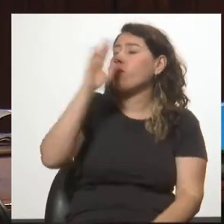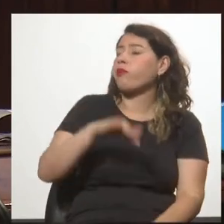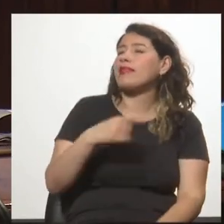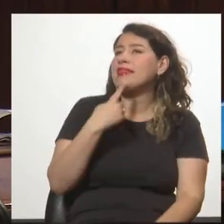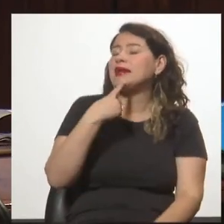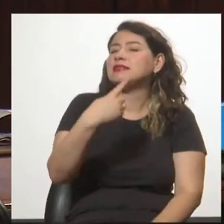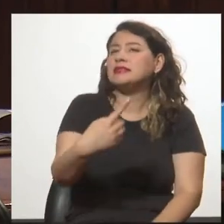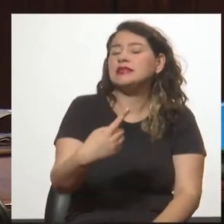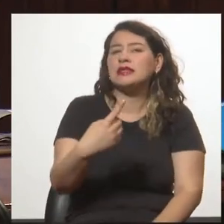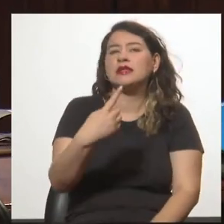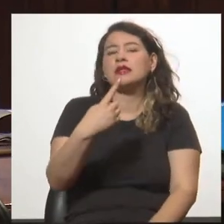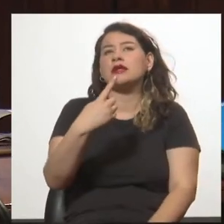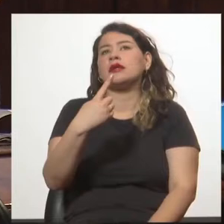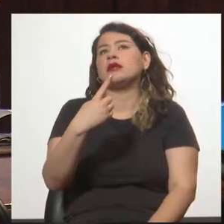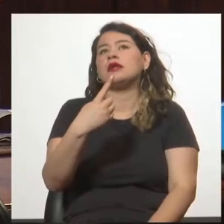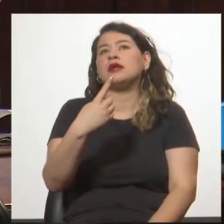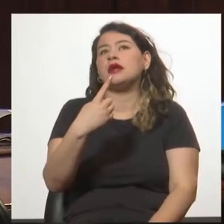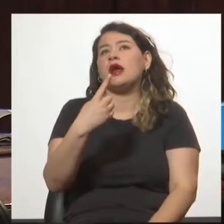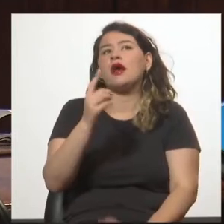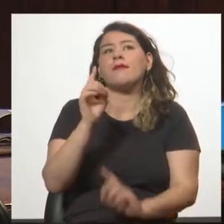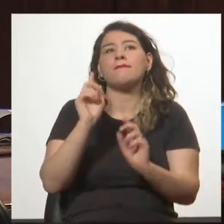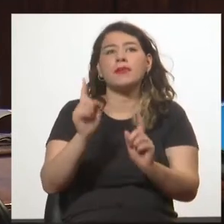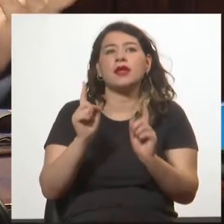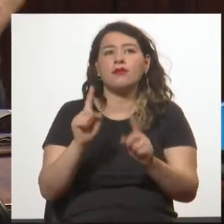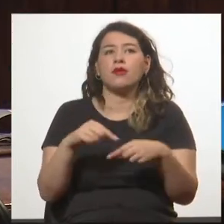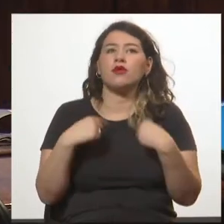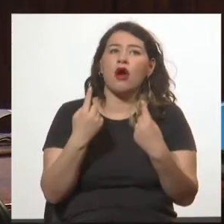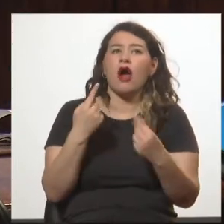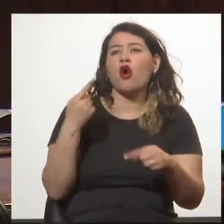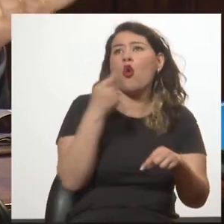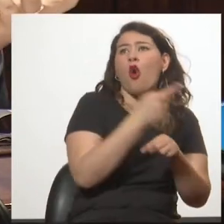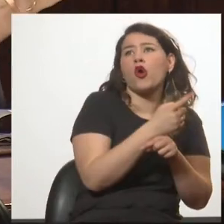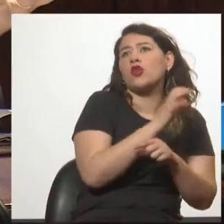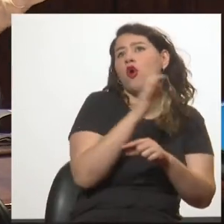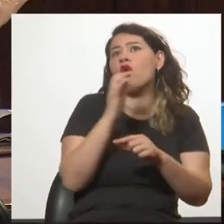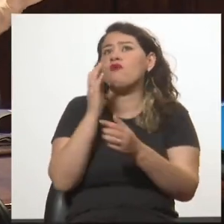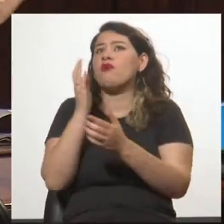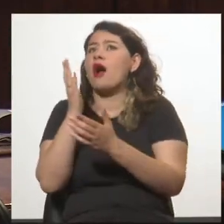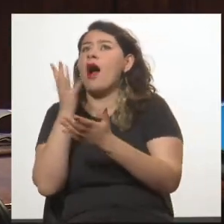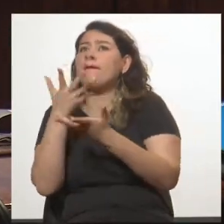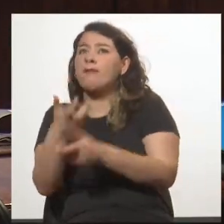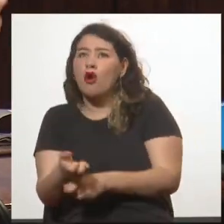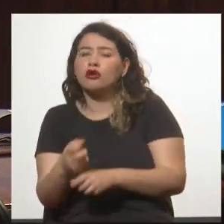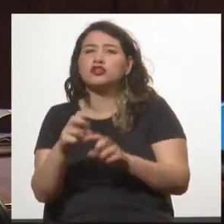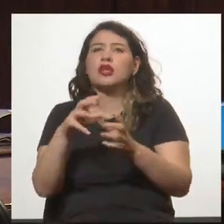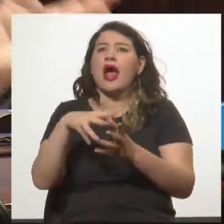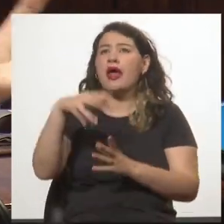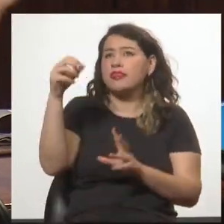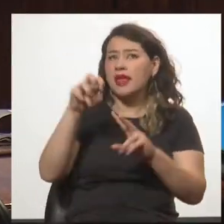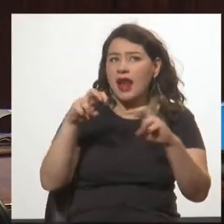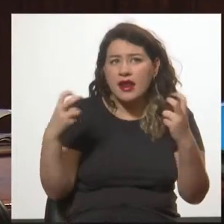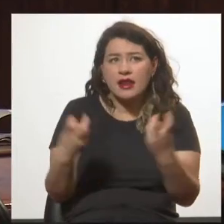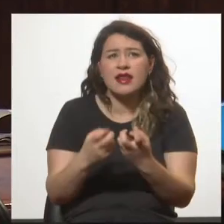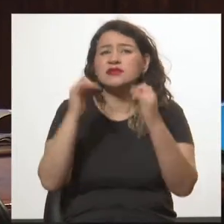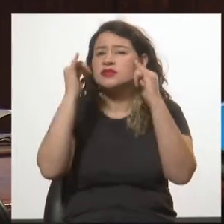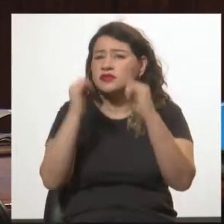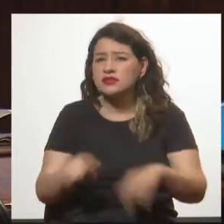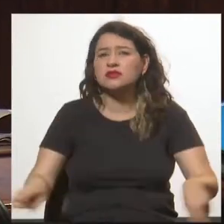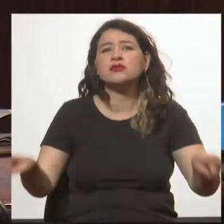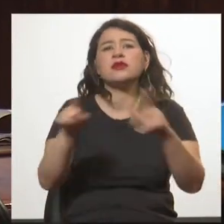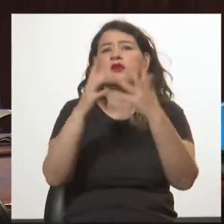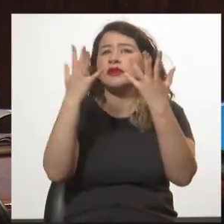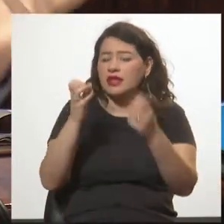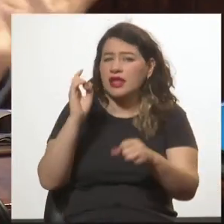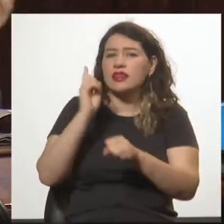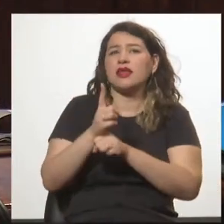un relato maniqueísta de los que estamos a favor o en contra delante en arena si se quiere hacerlo hay